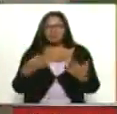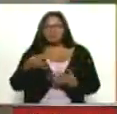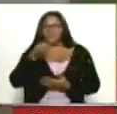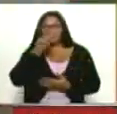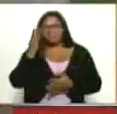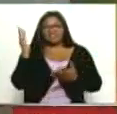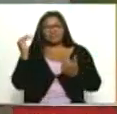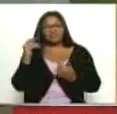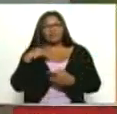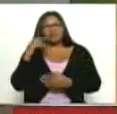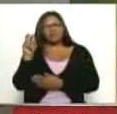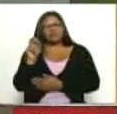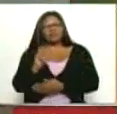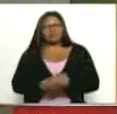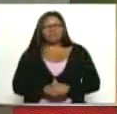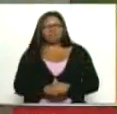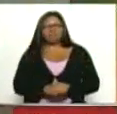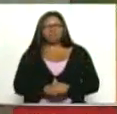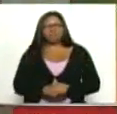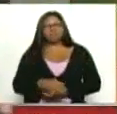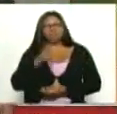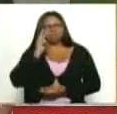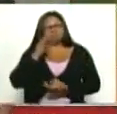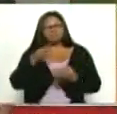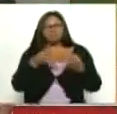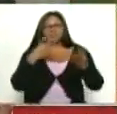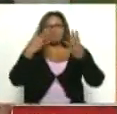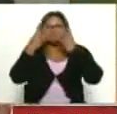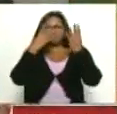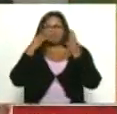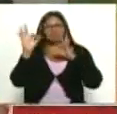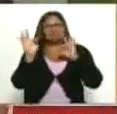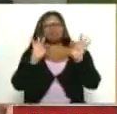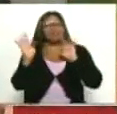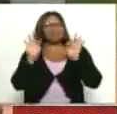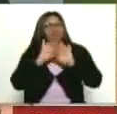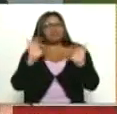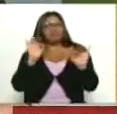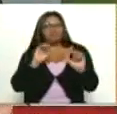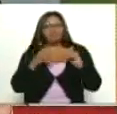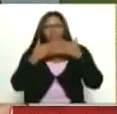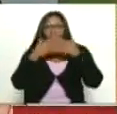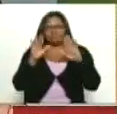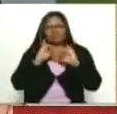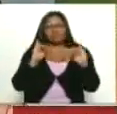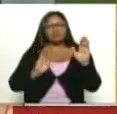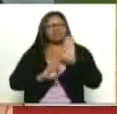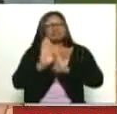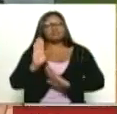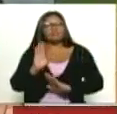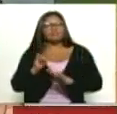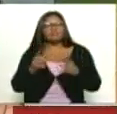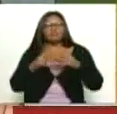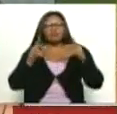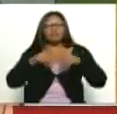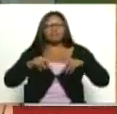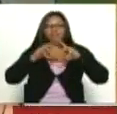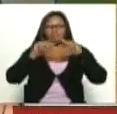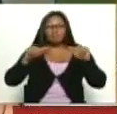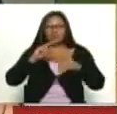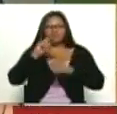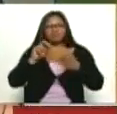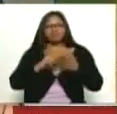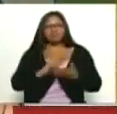viernes. Viernes. Mira, vamos a hablar de este festival de teatro que ya se inauguró, ya se está desarrollando en todo el territorio nacional. Nos